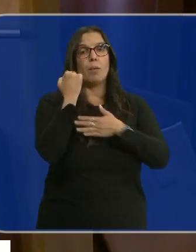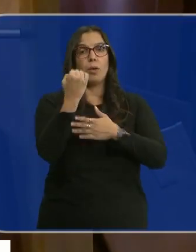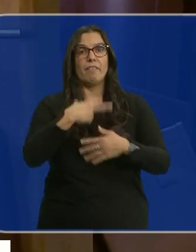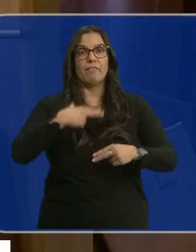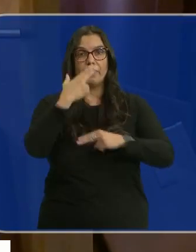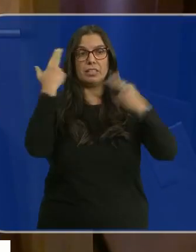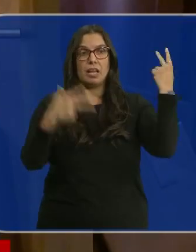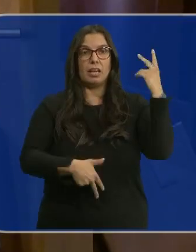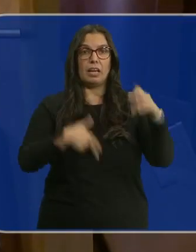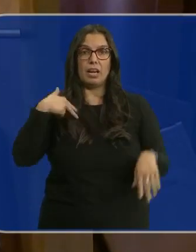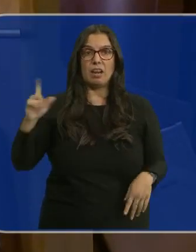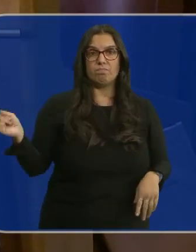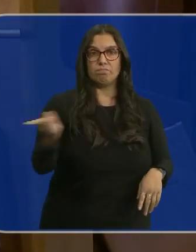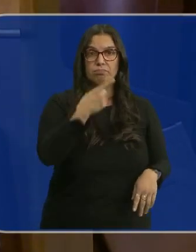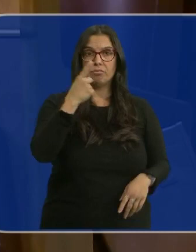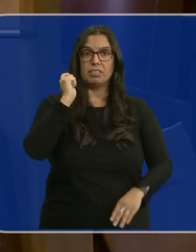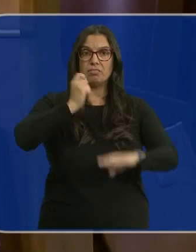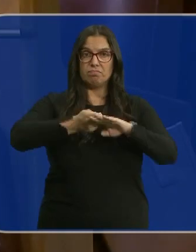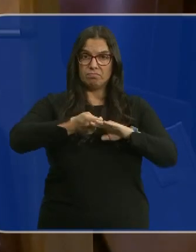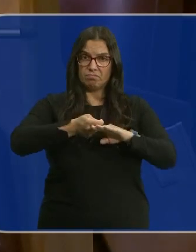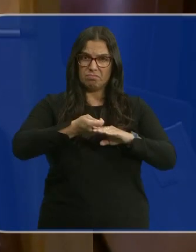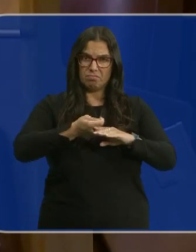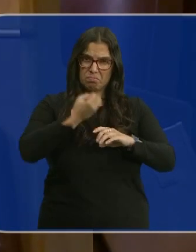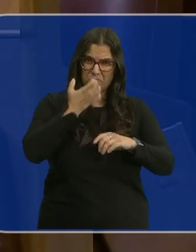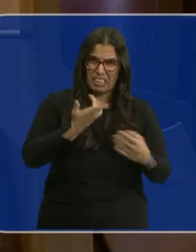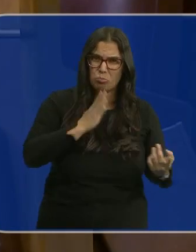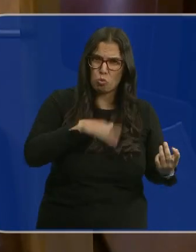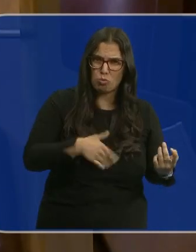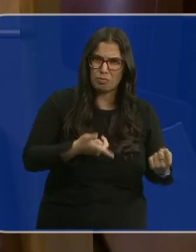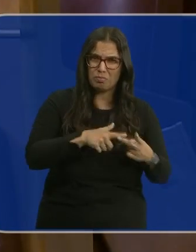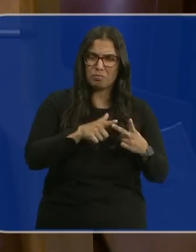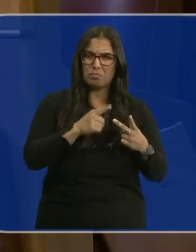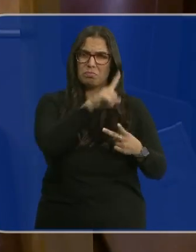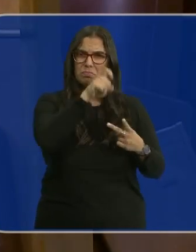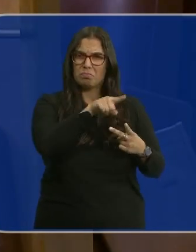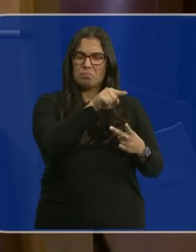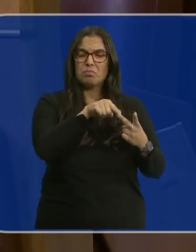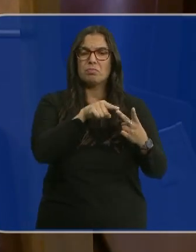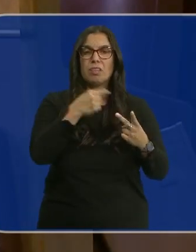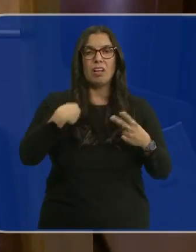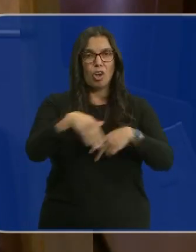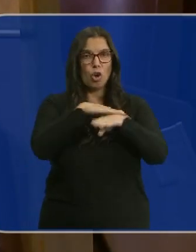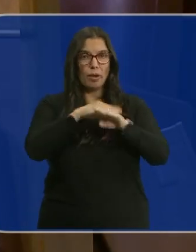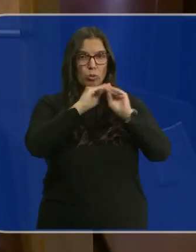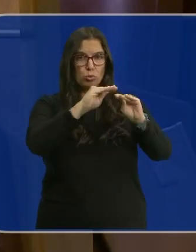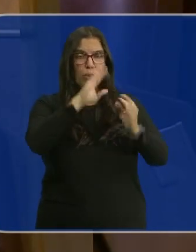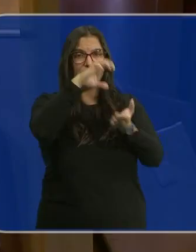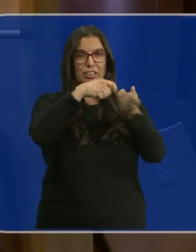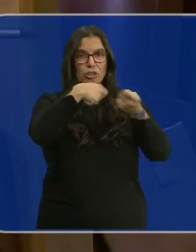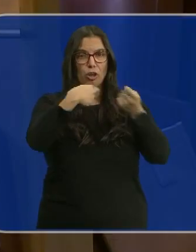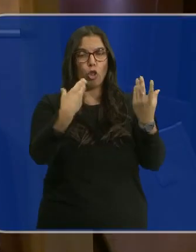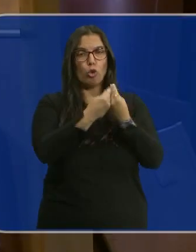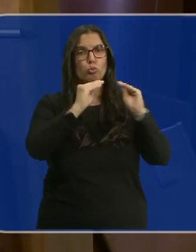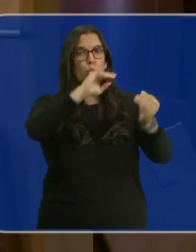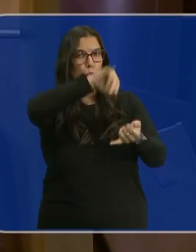general bajo fianza y sentado en el banquillo del Tribunal Supremo. Es ejemplar haber convertido la Moncloa en un centro de negocios con